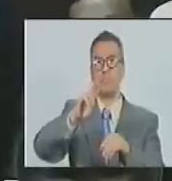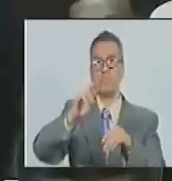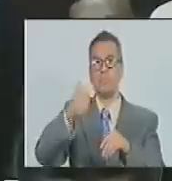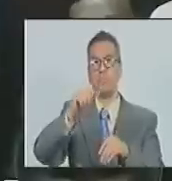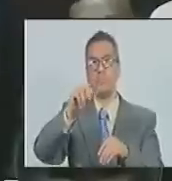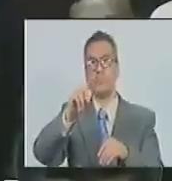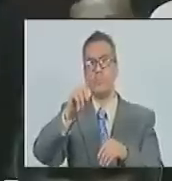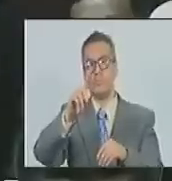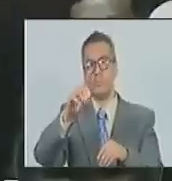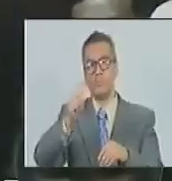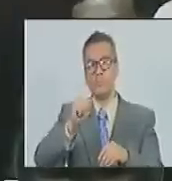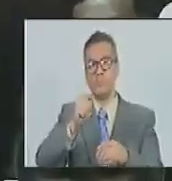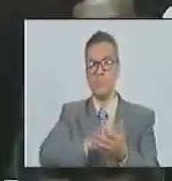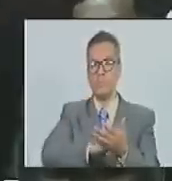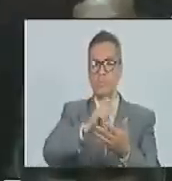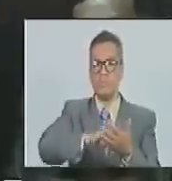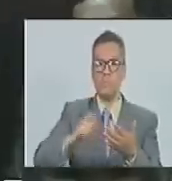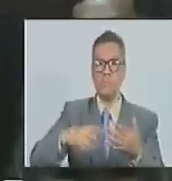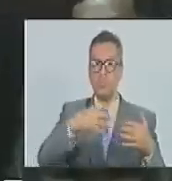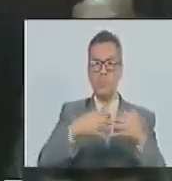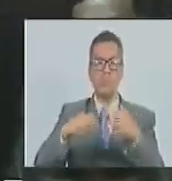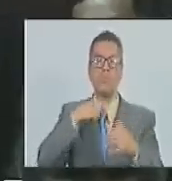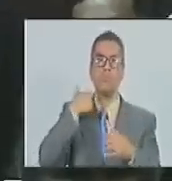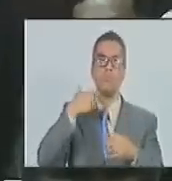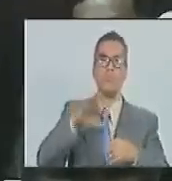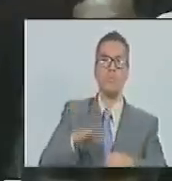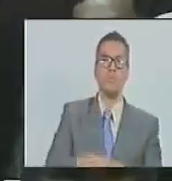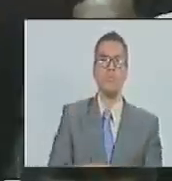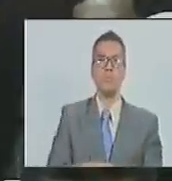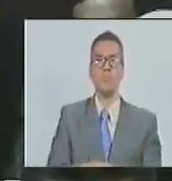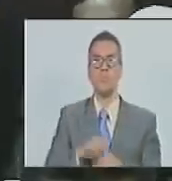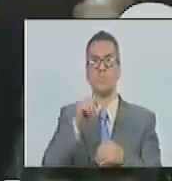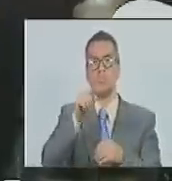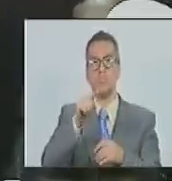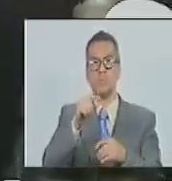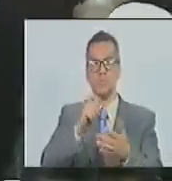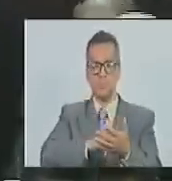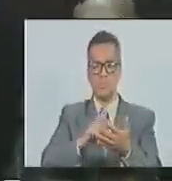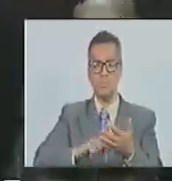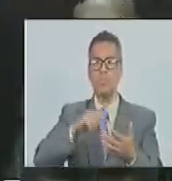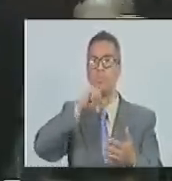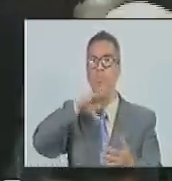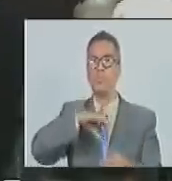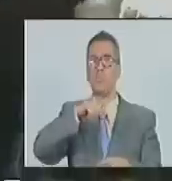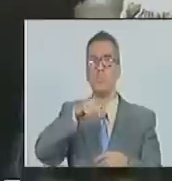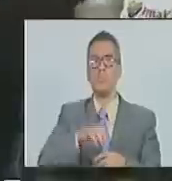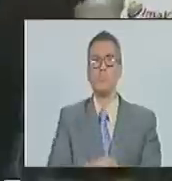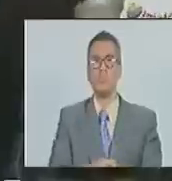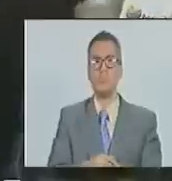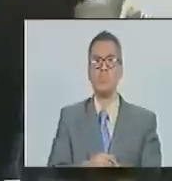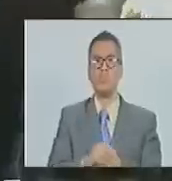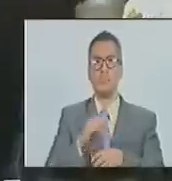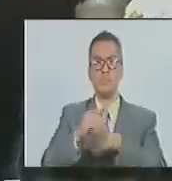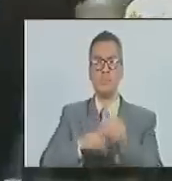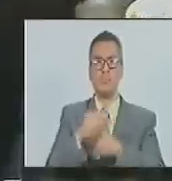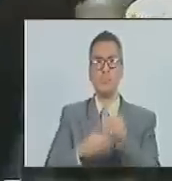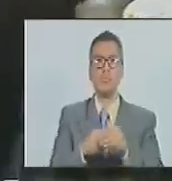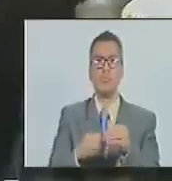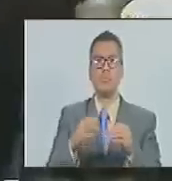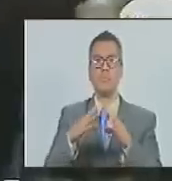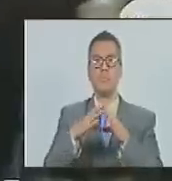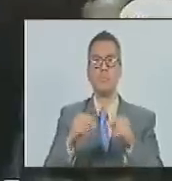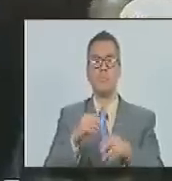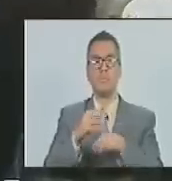de la firma del decreto de guerra muerte, decreto histórico y circunscrito en todos